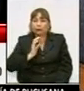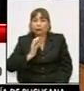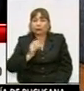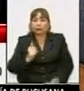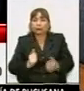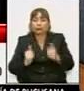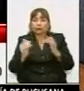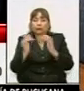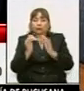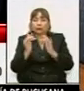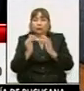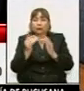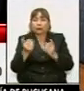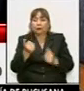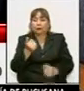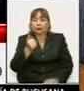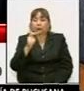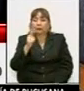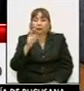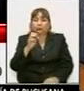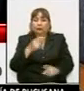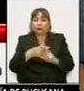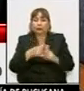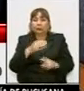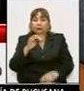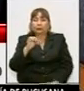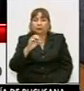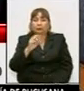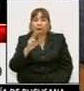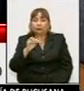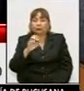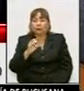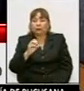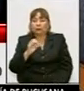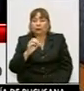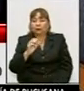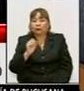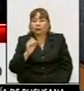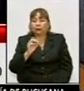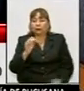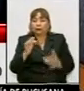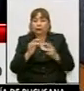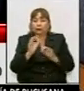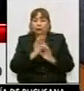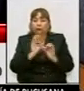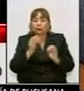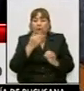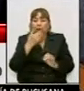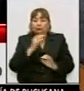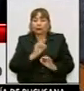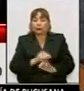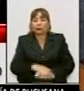relación actual con el señor Alexander Curi, Félix Moreno y Juan Sotomayor? Ninguna. Ninguna.